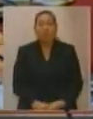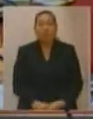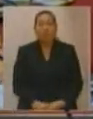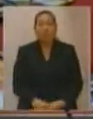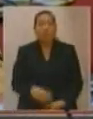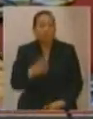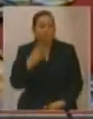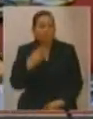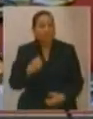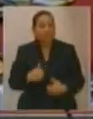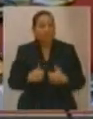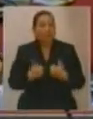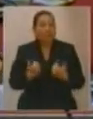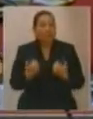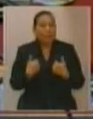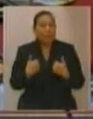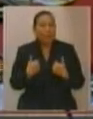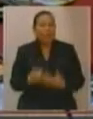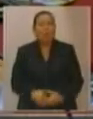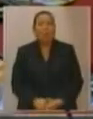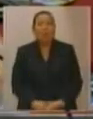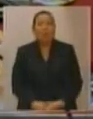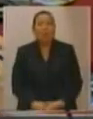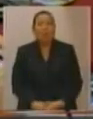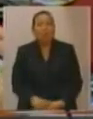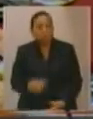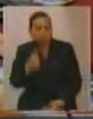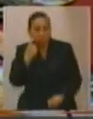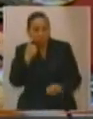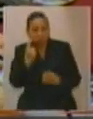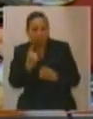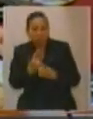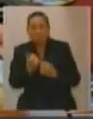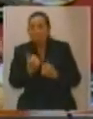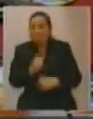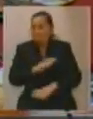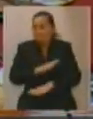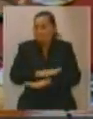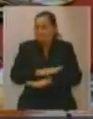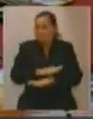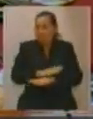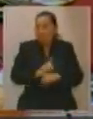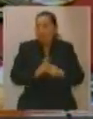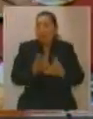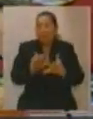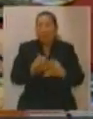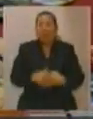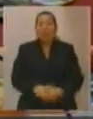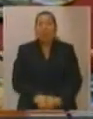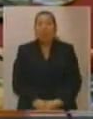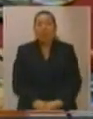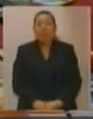por mi experiencia de vida tengo relación y conozco gente muy buena, amigos, inclusive algunos han querido